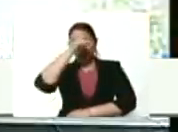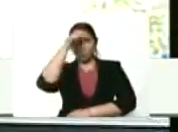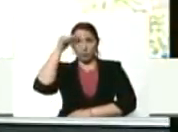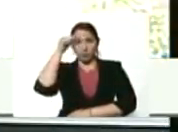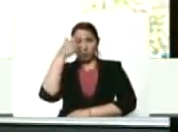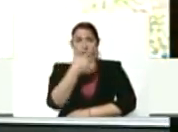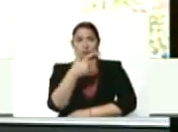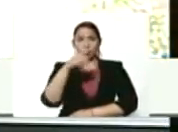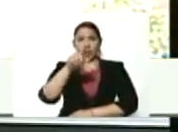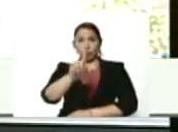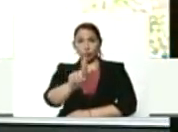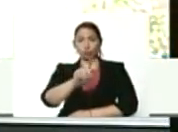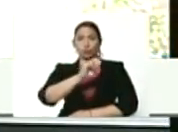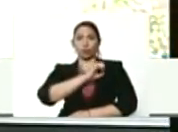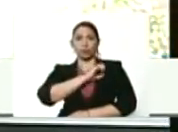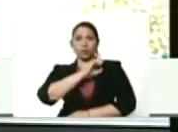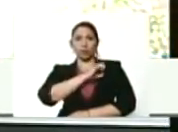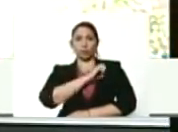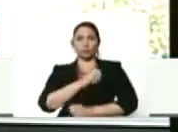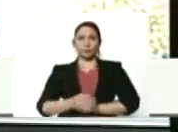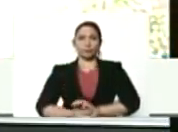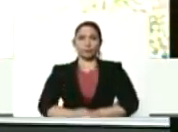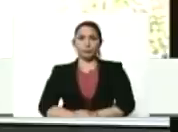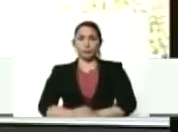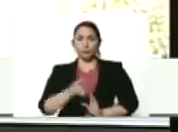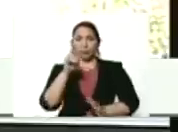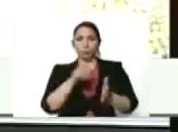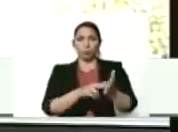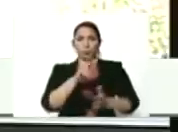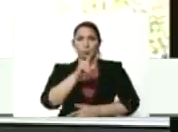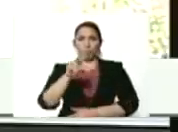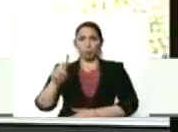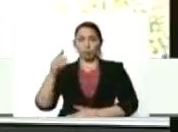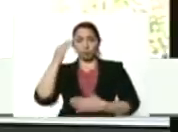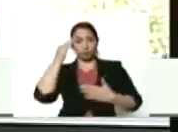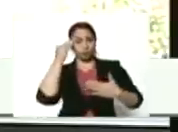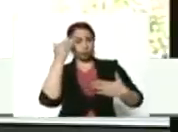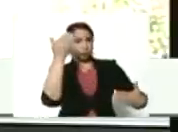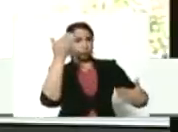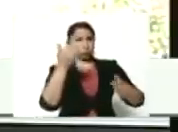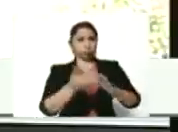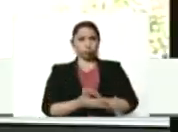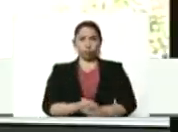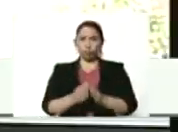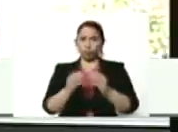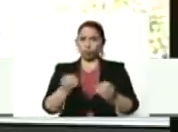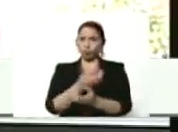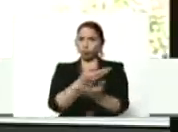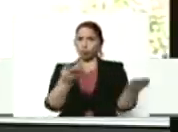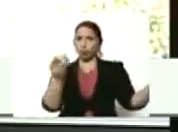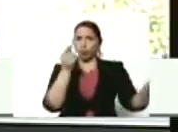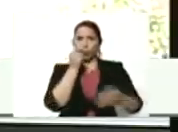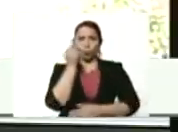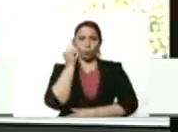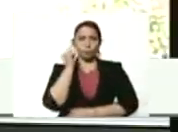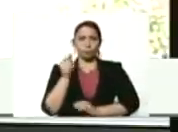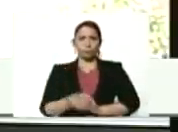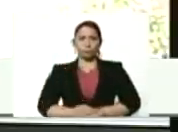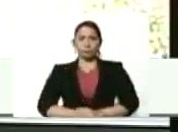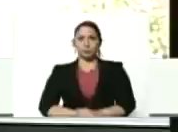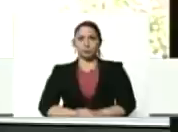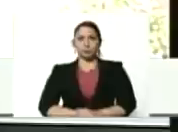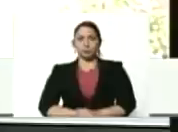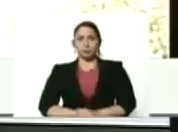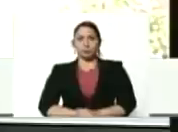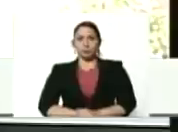31 de enero 2021. Mi saludo a todos y a todas que